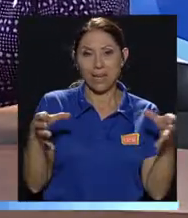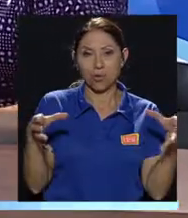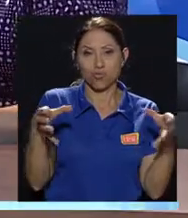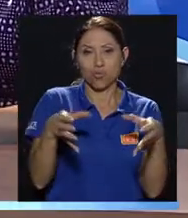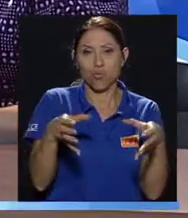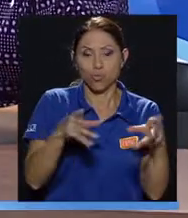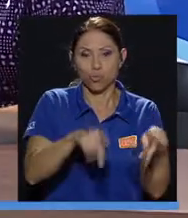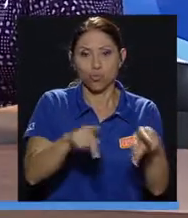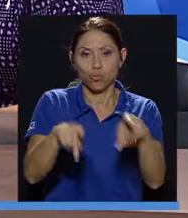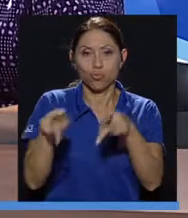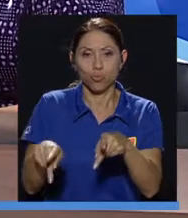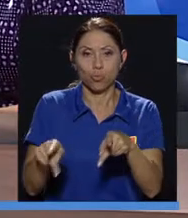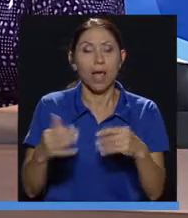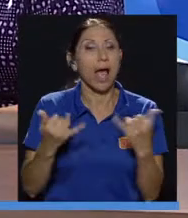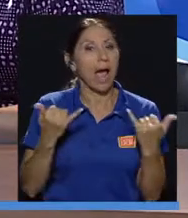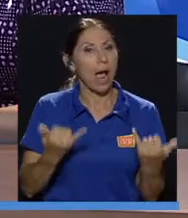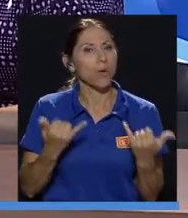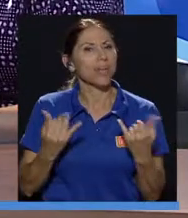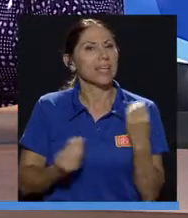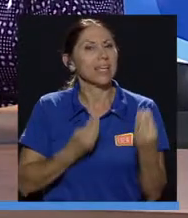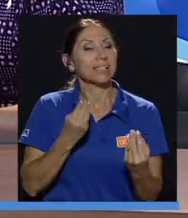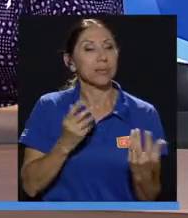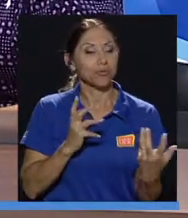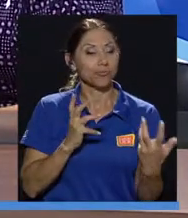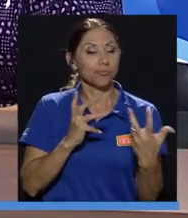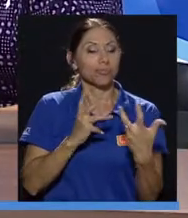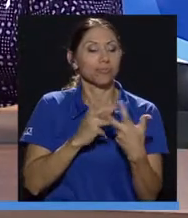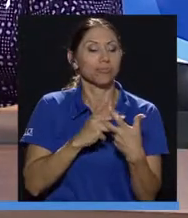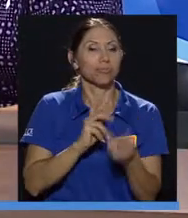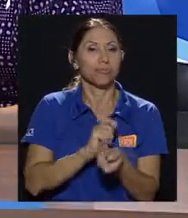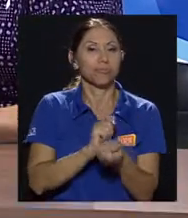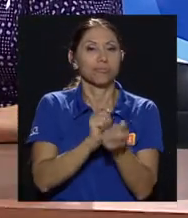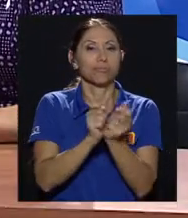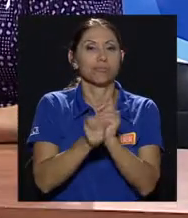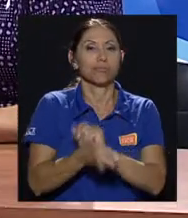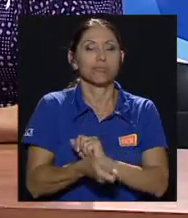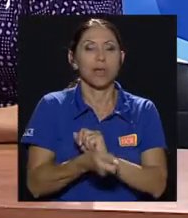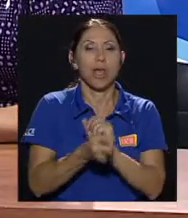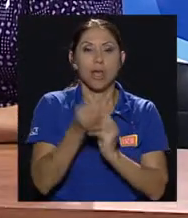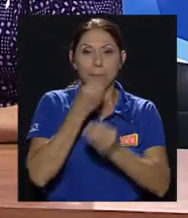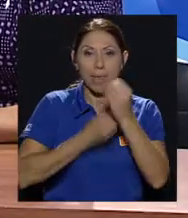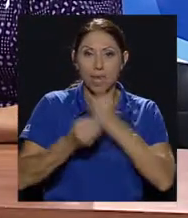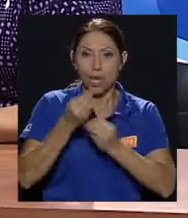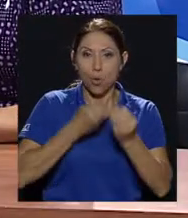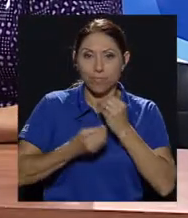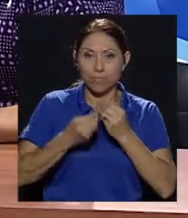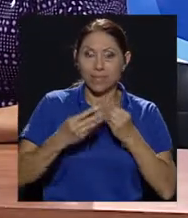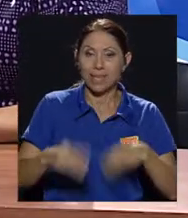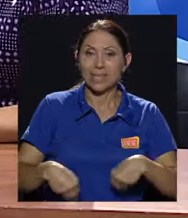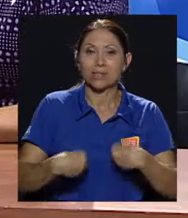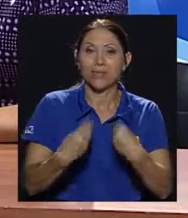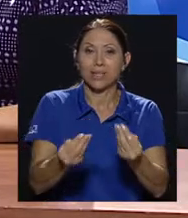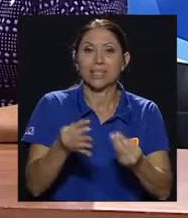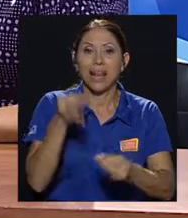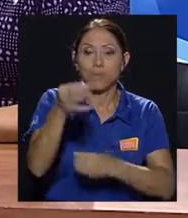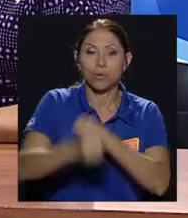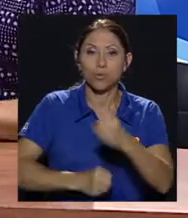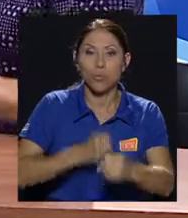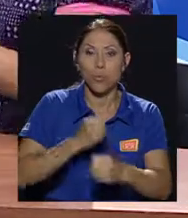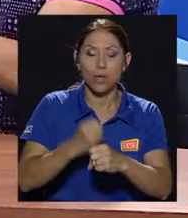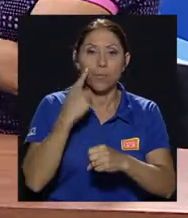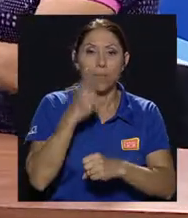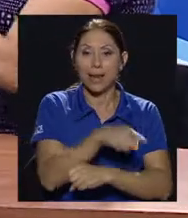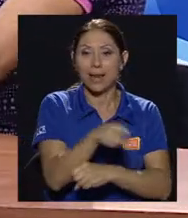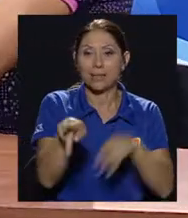ahorita ajustando, adecuando el menú que se ofrecerá en el 2019 a los territorios indígenas. Muy bien, doña